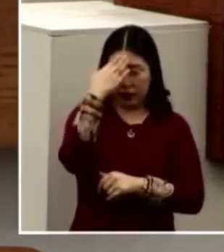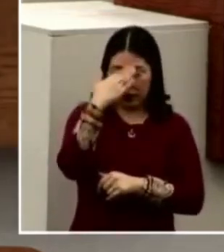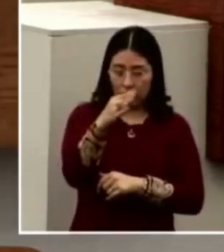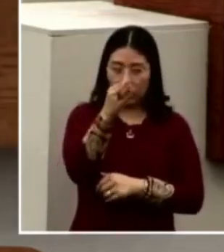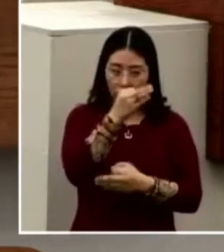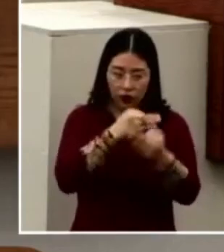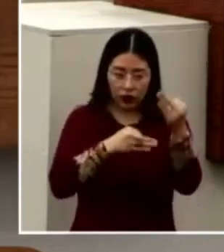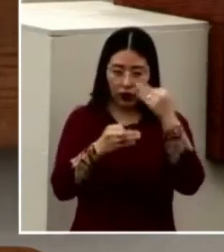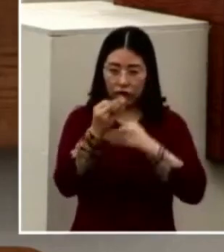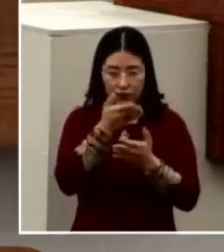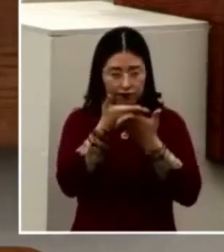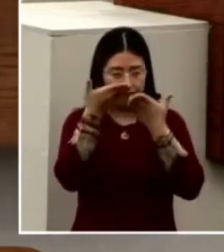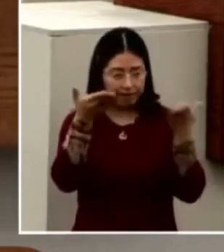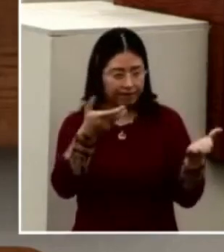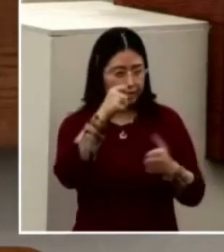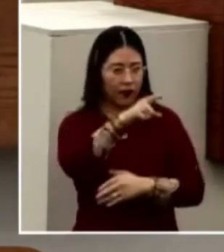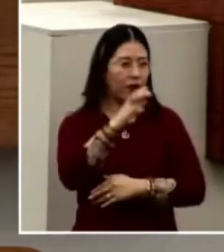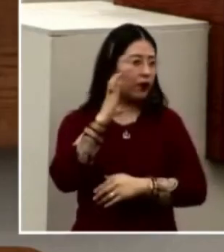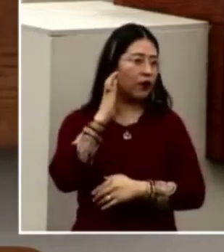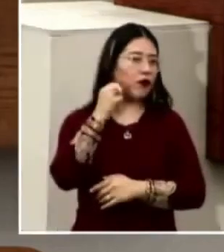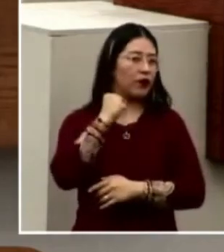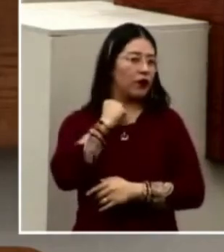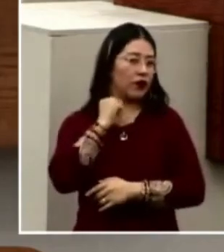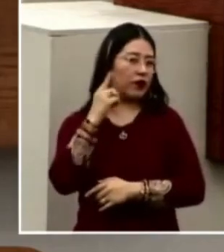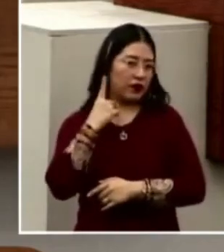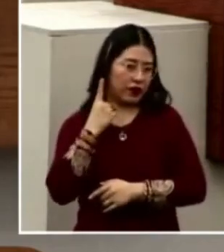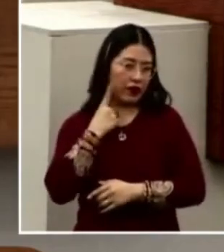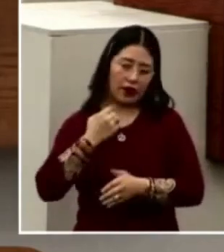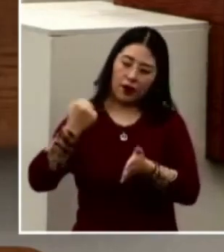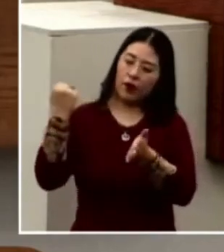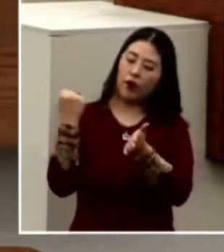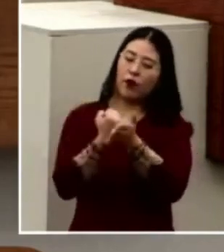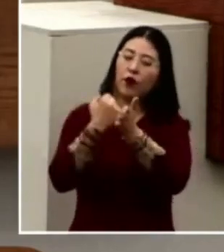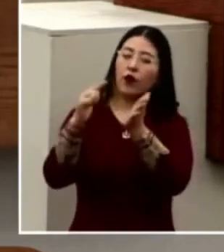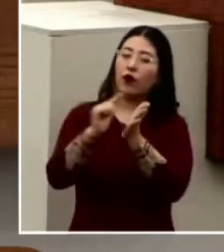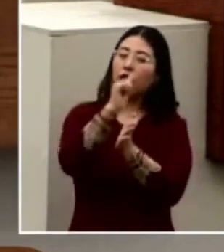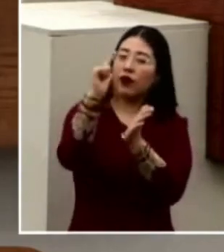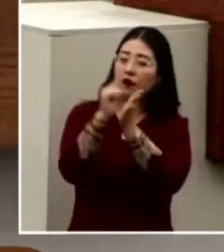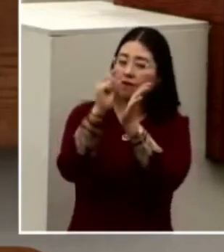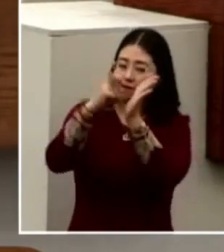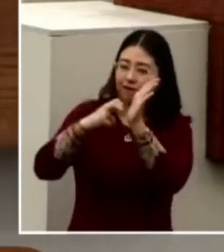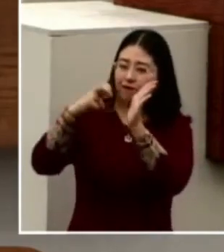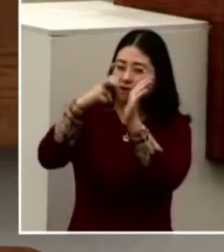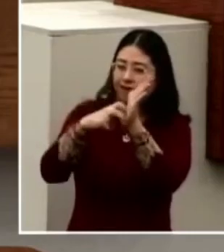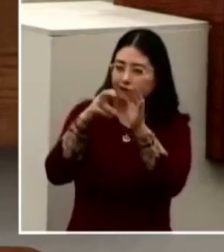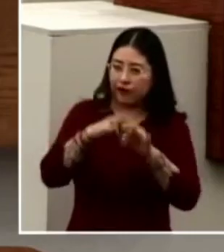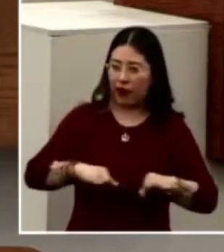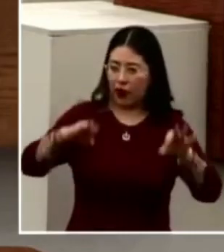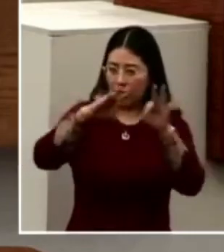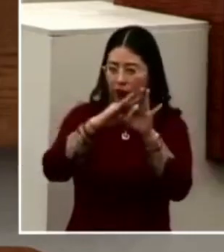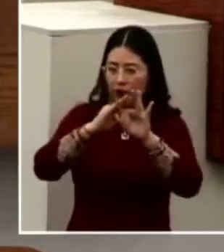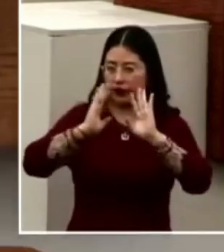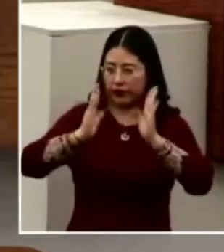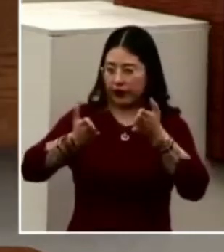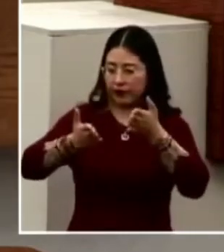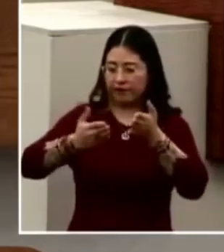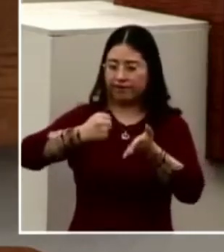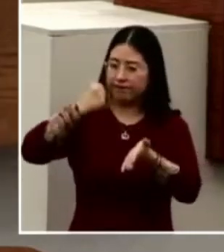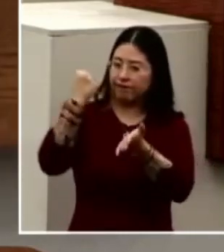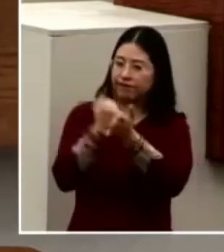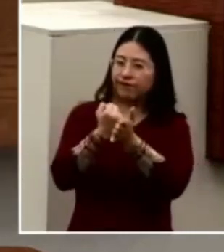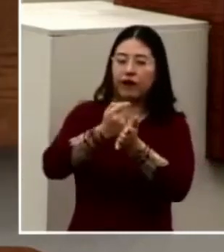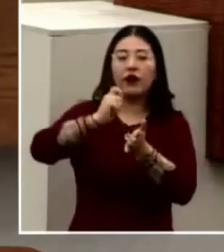ustedes y el Congreso de la Unión aprobaron una reforma constitucional mediante la